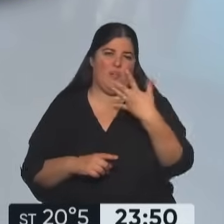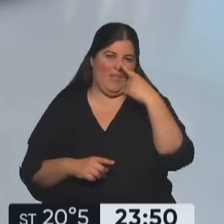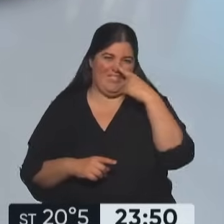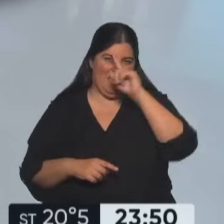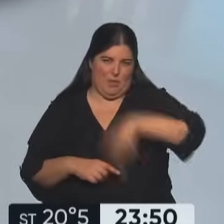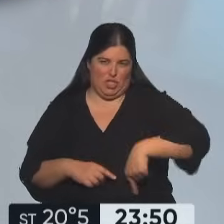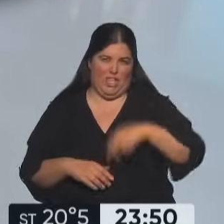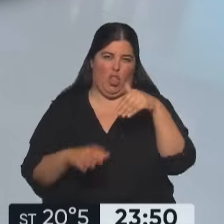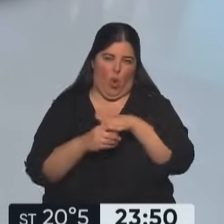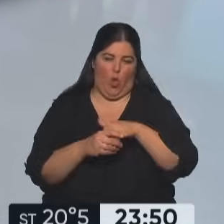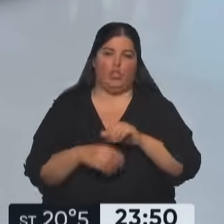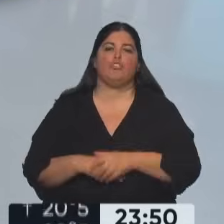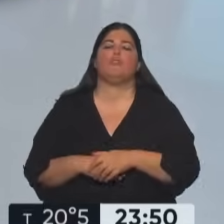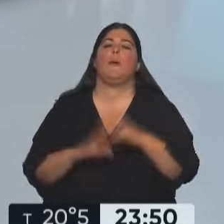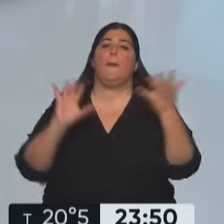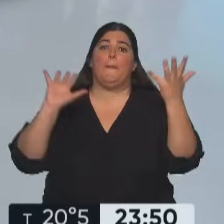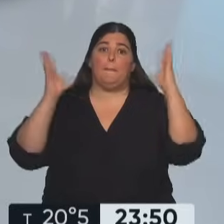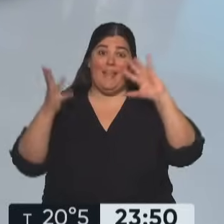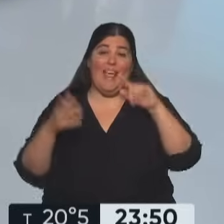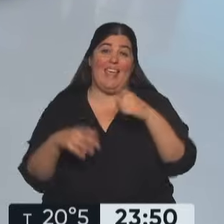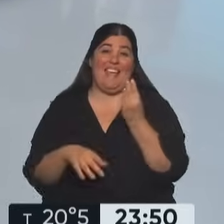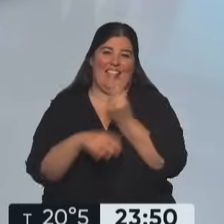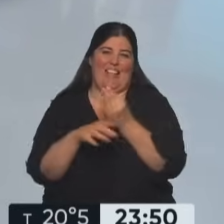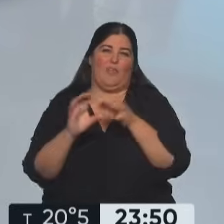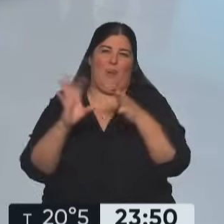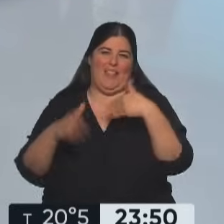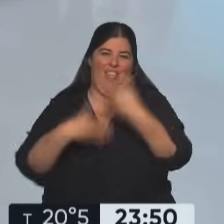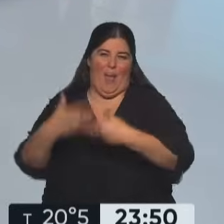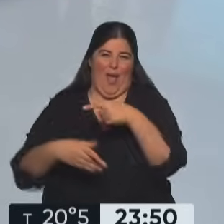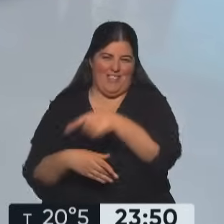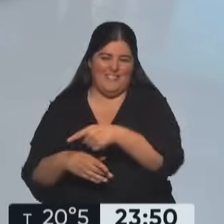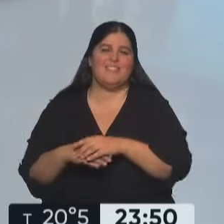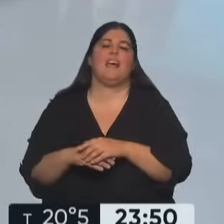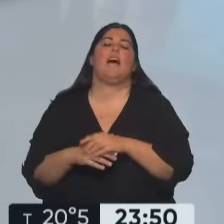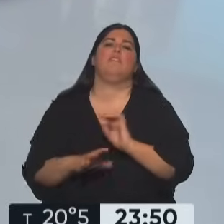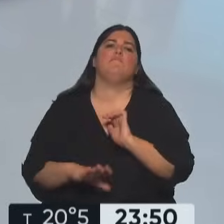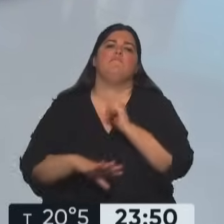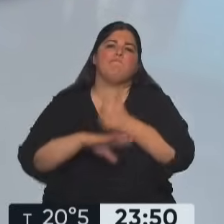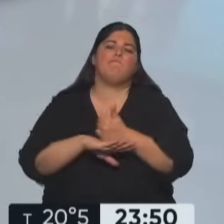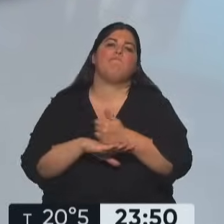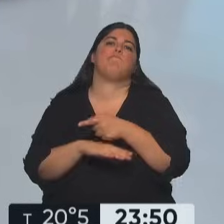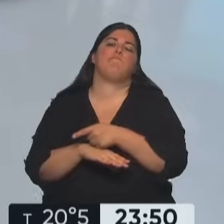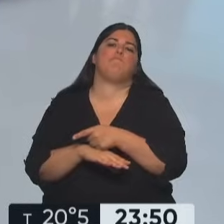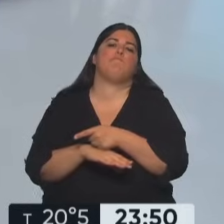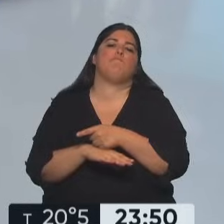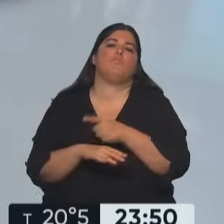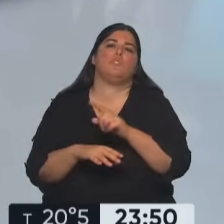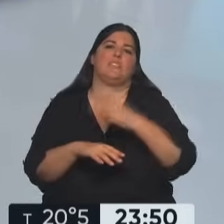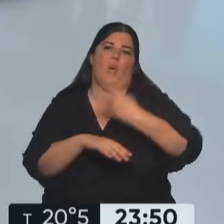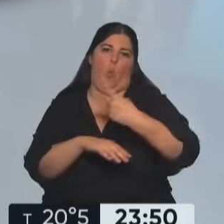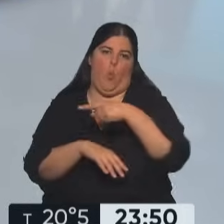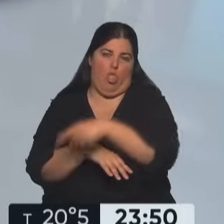36,57% de los votos. Javier Milei, el candidato por La Libertad Avanza, posicionándose en el segundo lugar con el